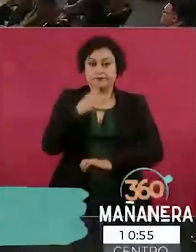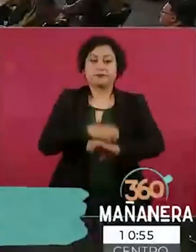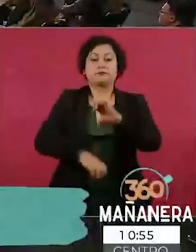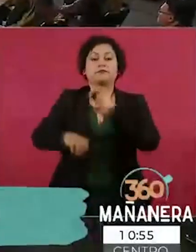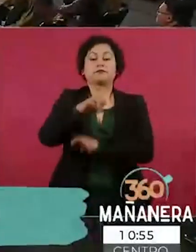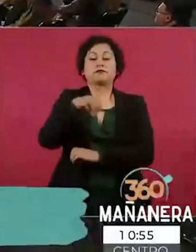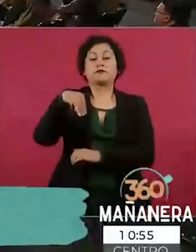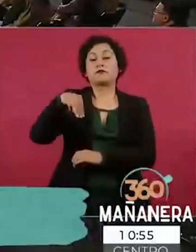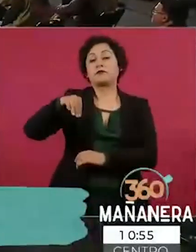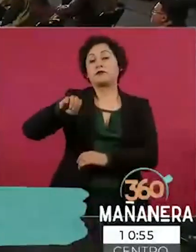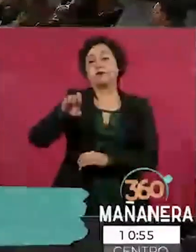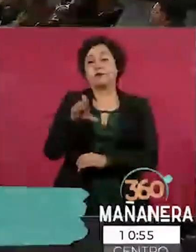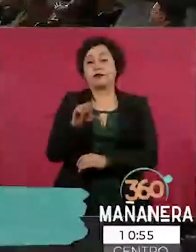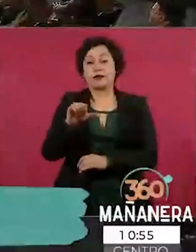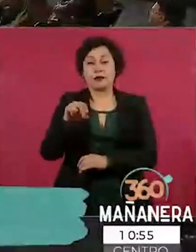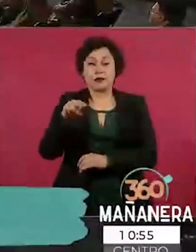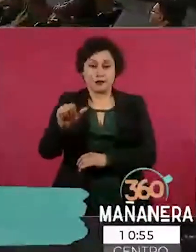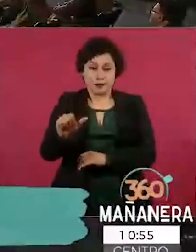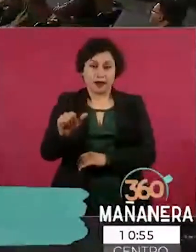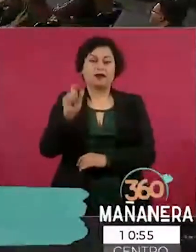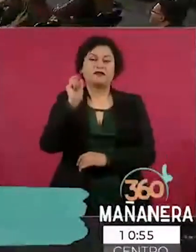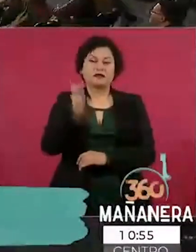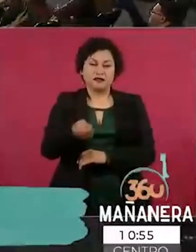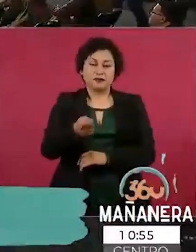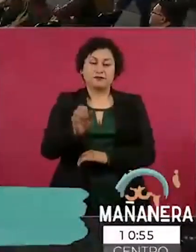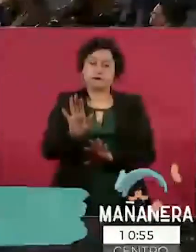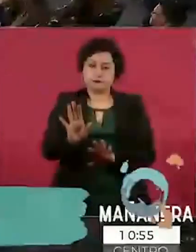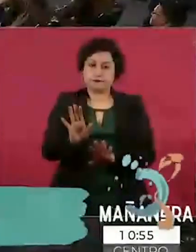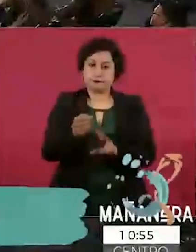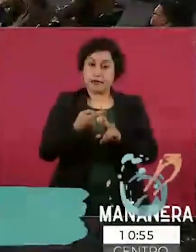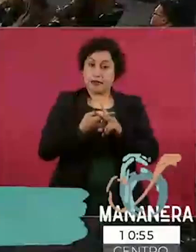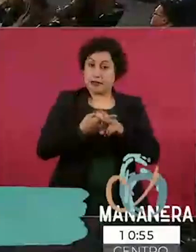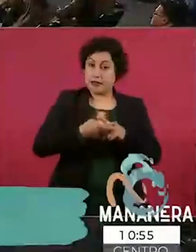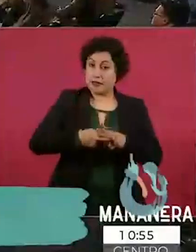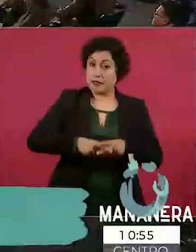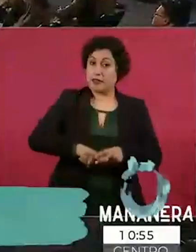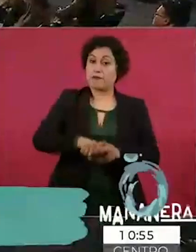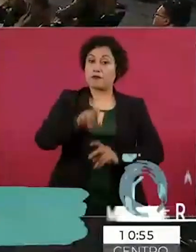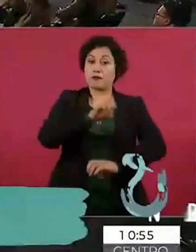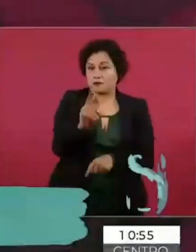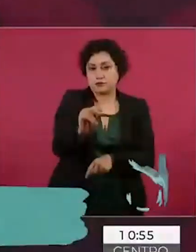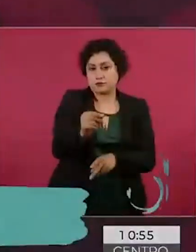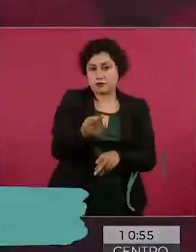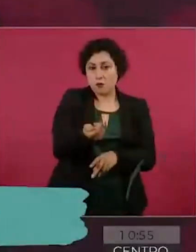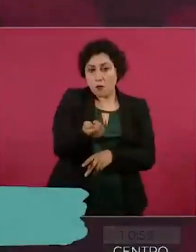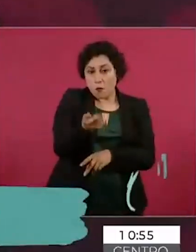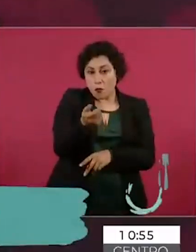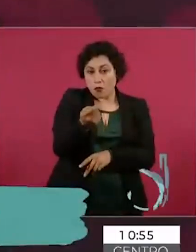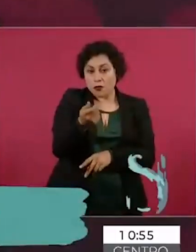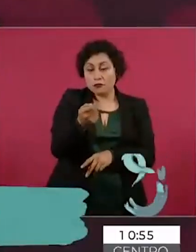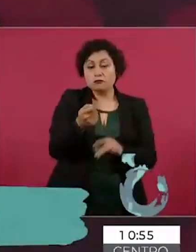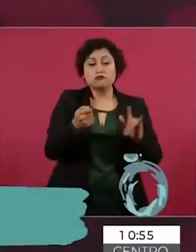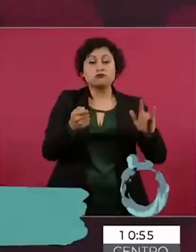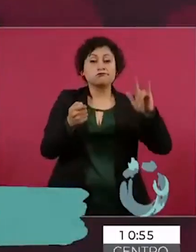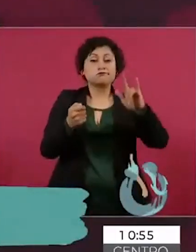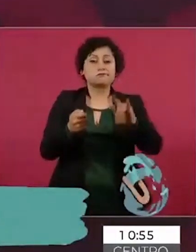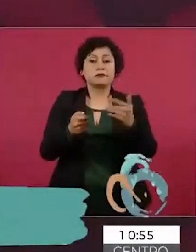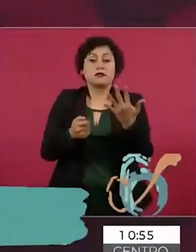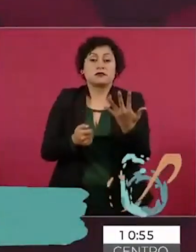aclarar de que empieza la línea con muy pocos aviones son